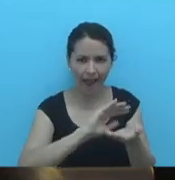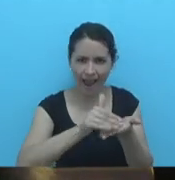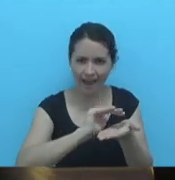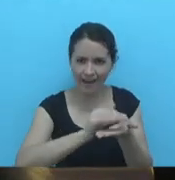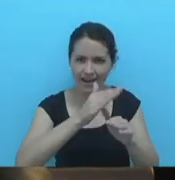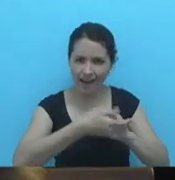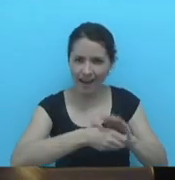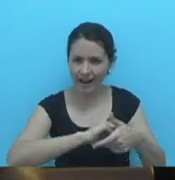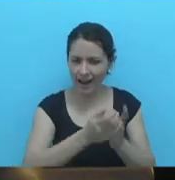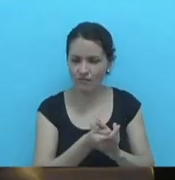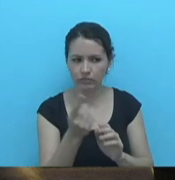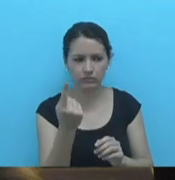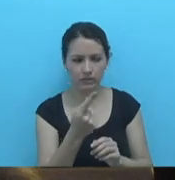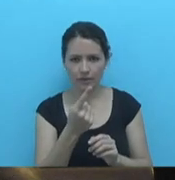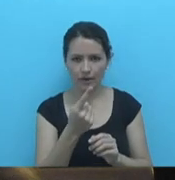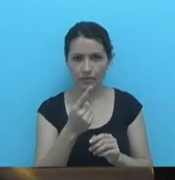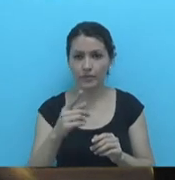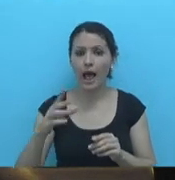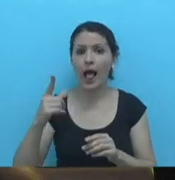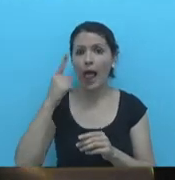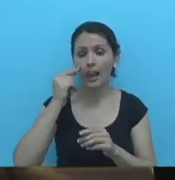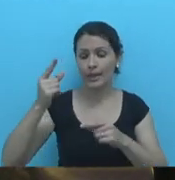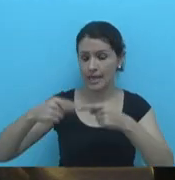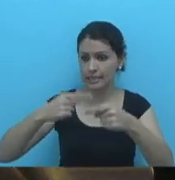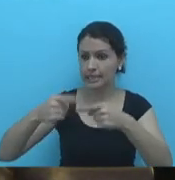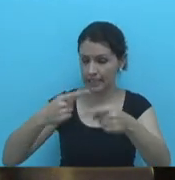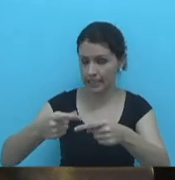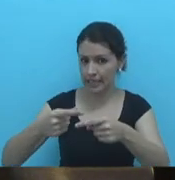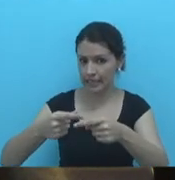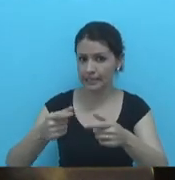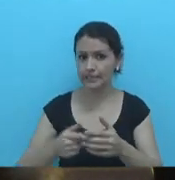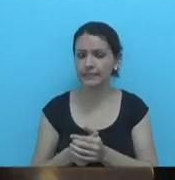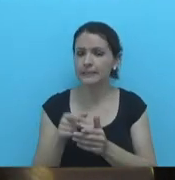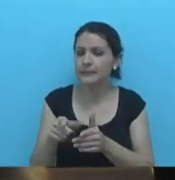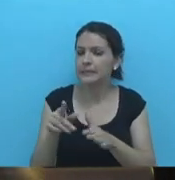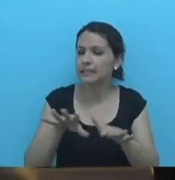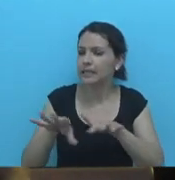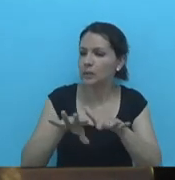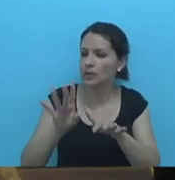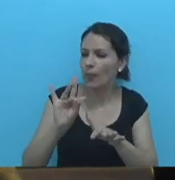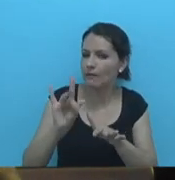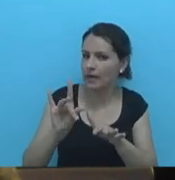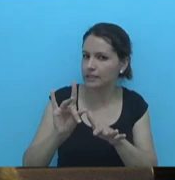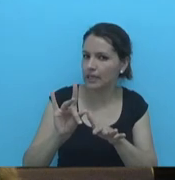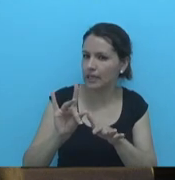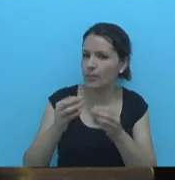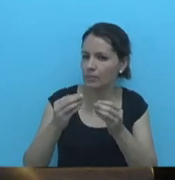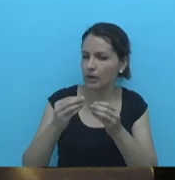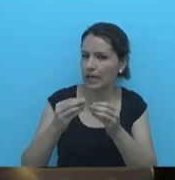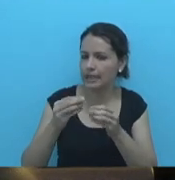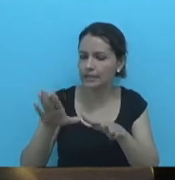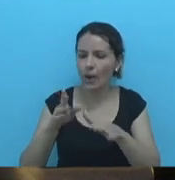Argentina. Seguramente en los próximos días vamos a enfrentar momentos de tensión, dice la patronal, pero